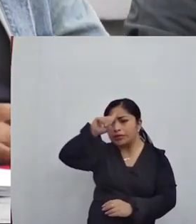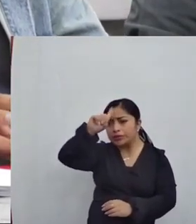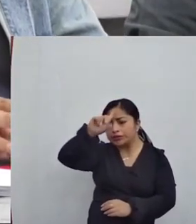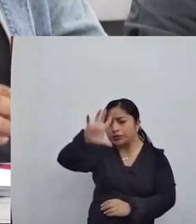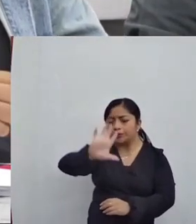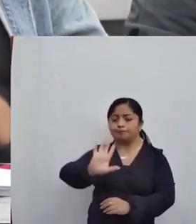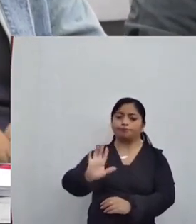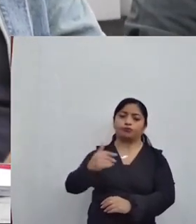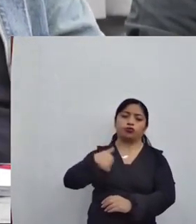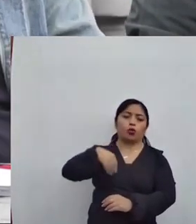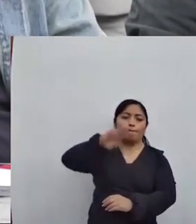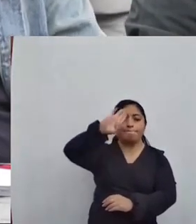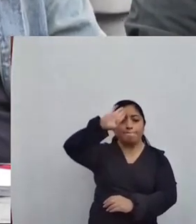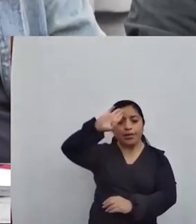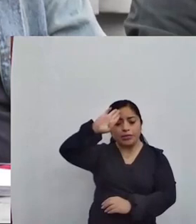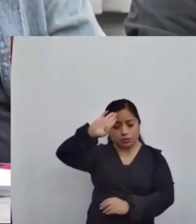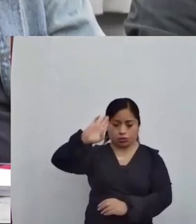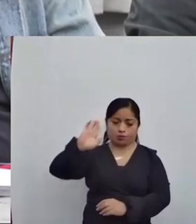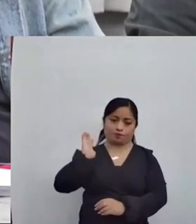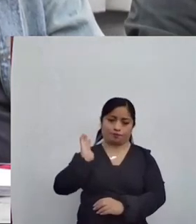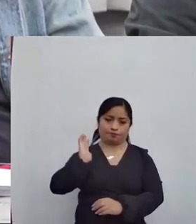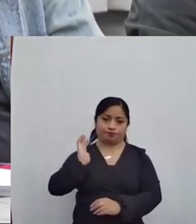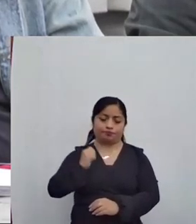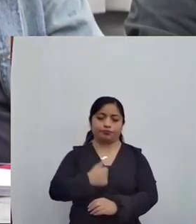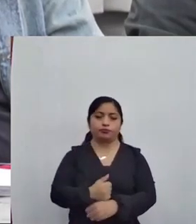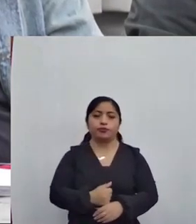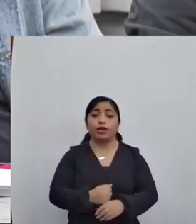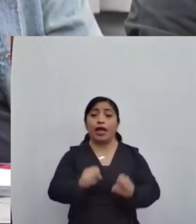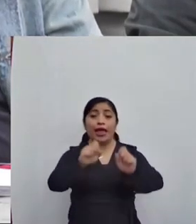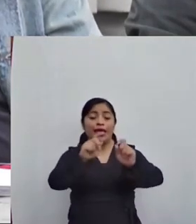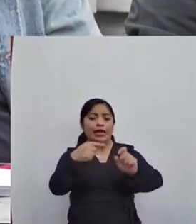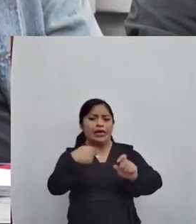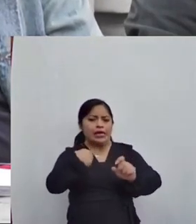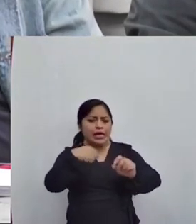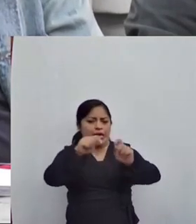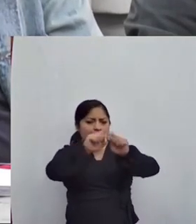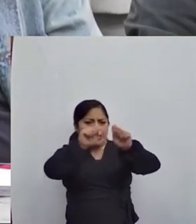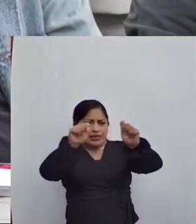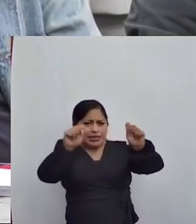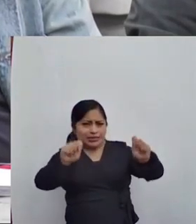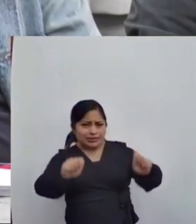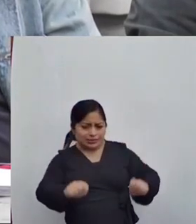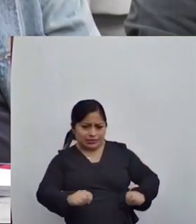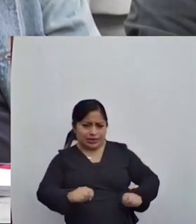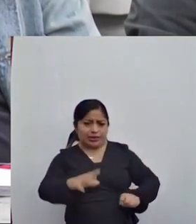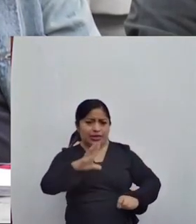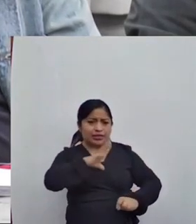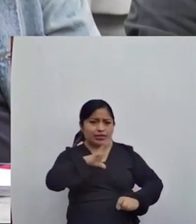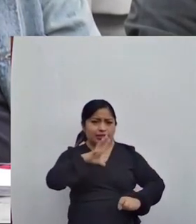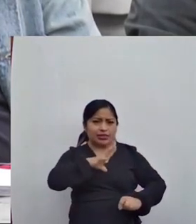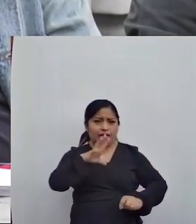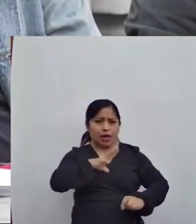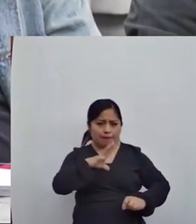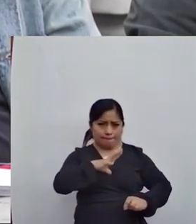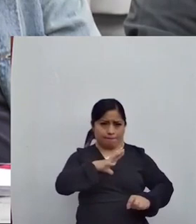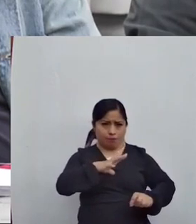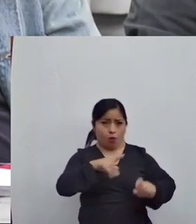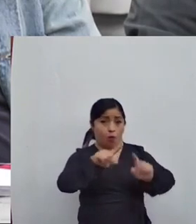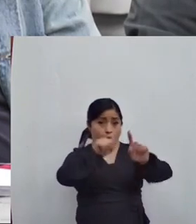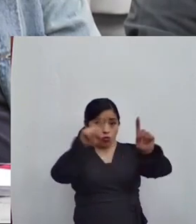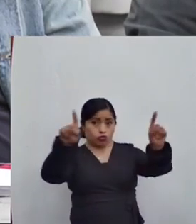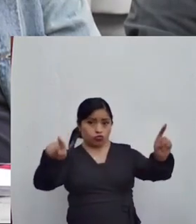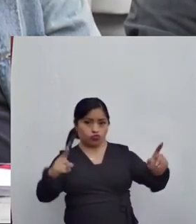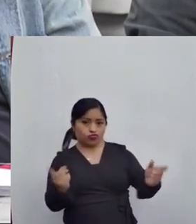que en el sistema debiéramos incluirnos nosotros, es decir, que parte del sistema